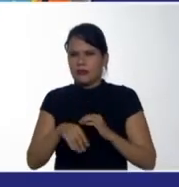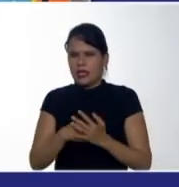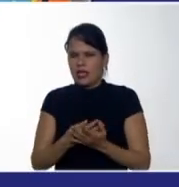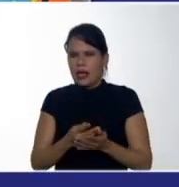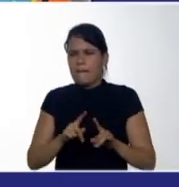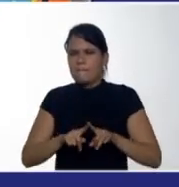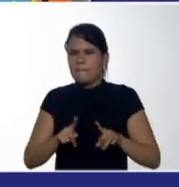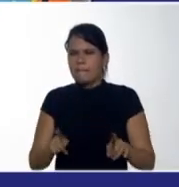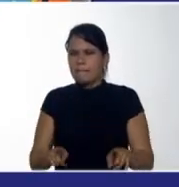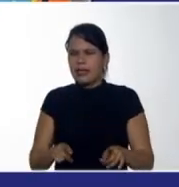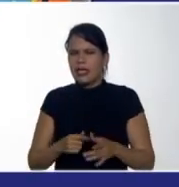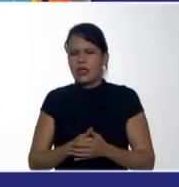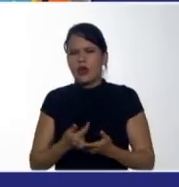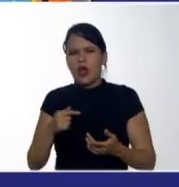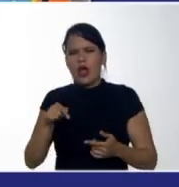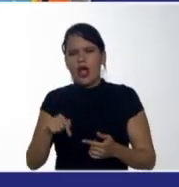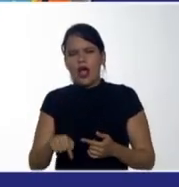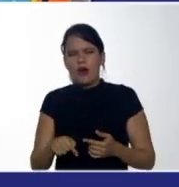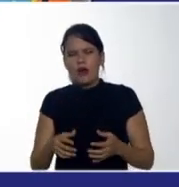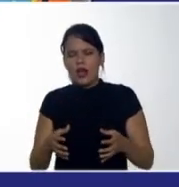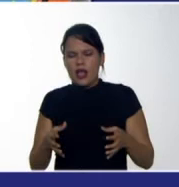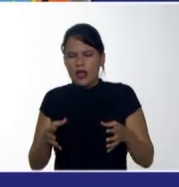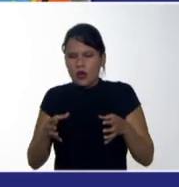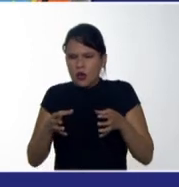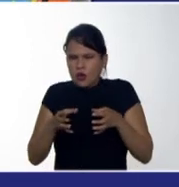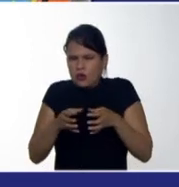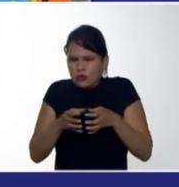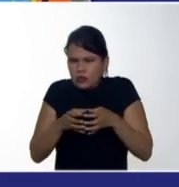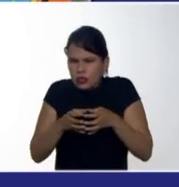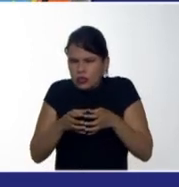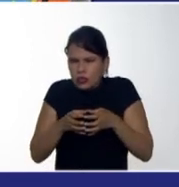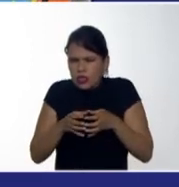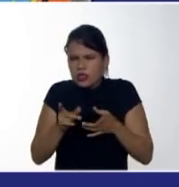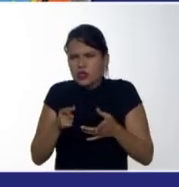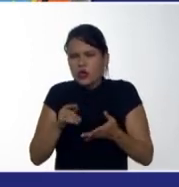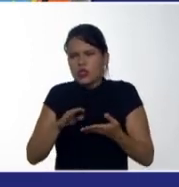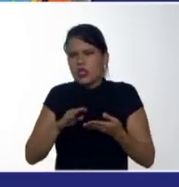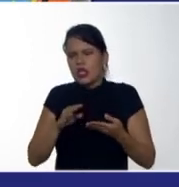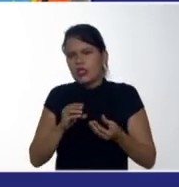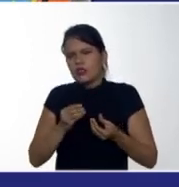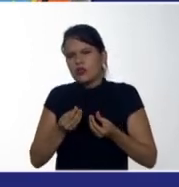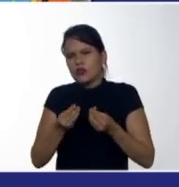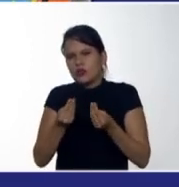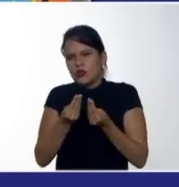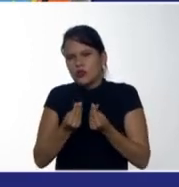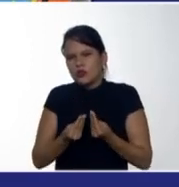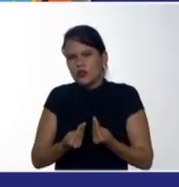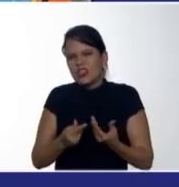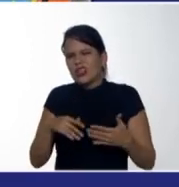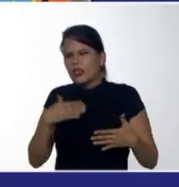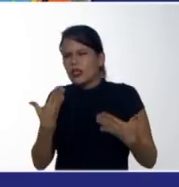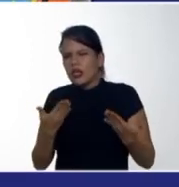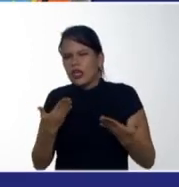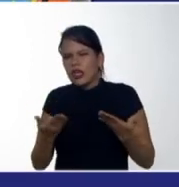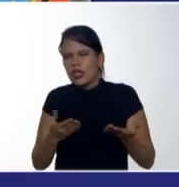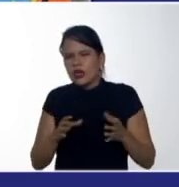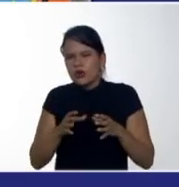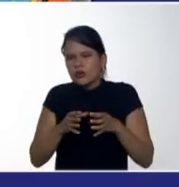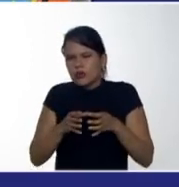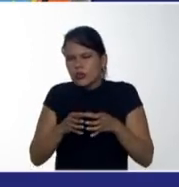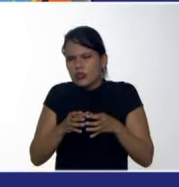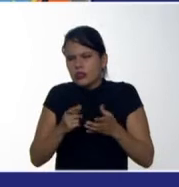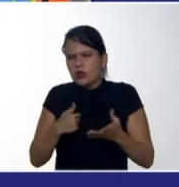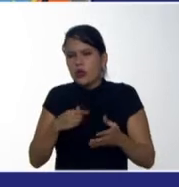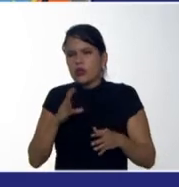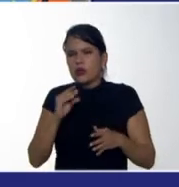pero ahora la concentración de las soluciones. Esa concentración, ¿qué es concentración? Cuando hablamos de concentración